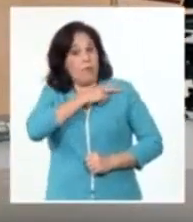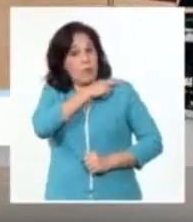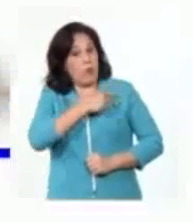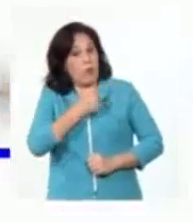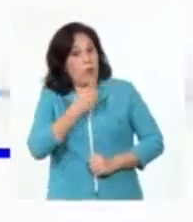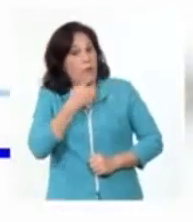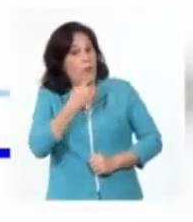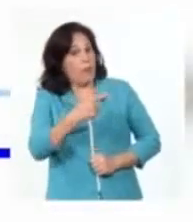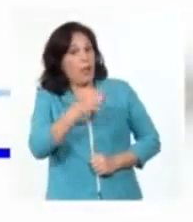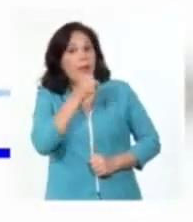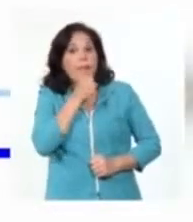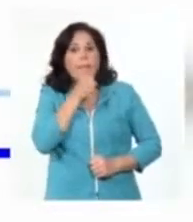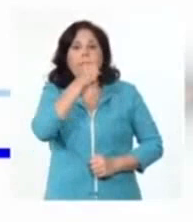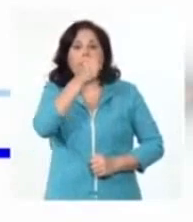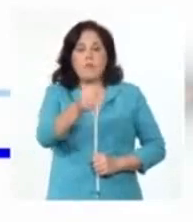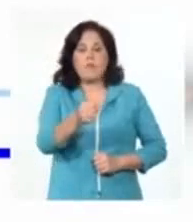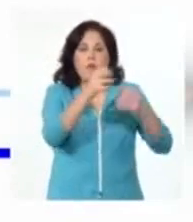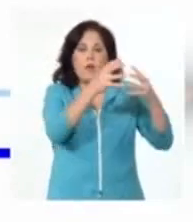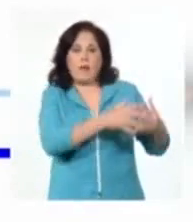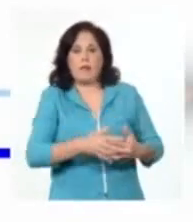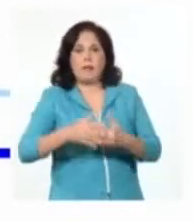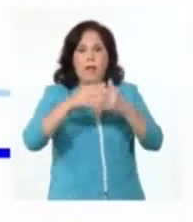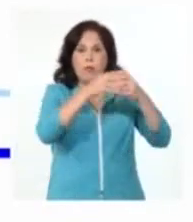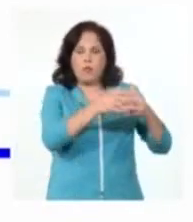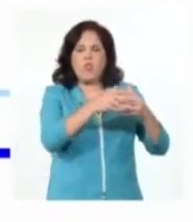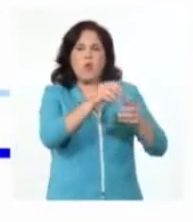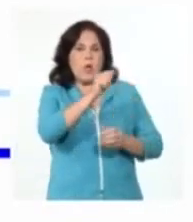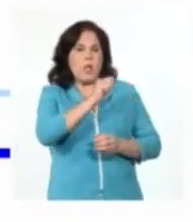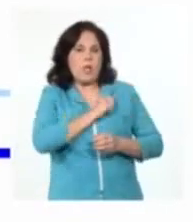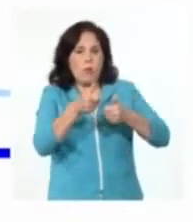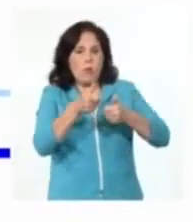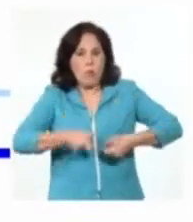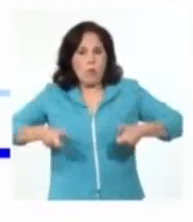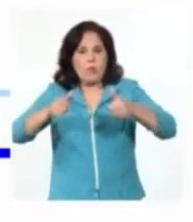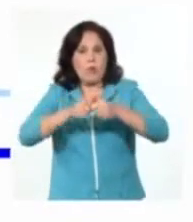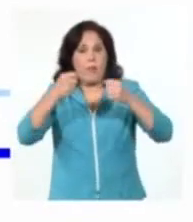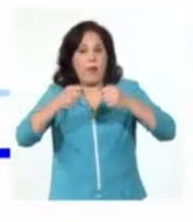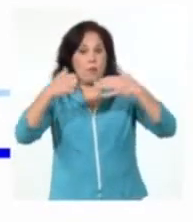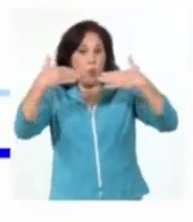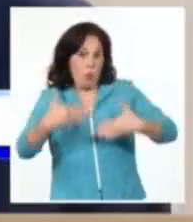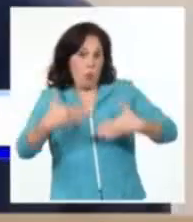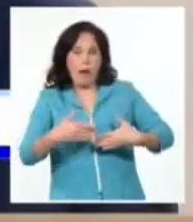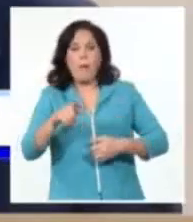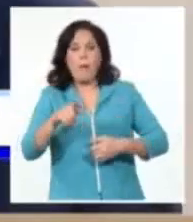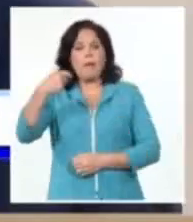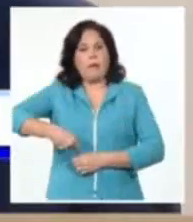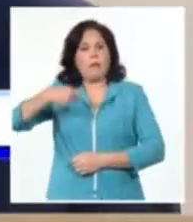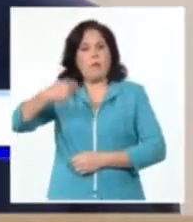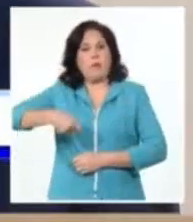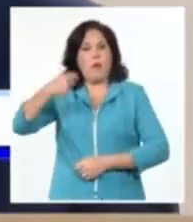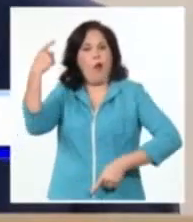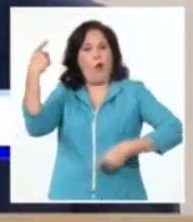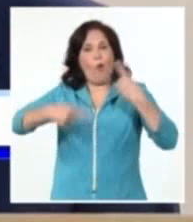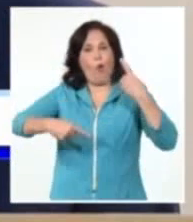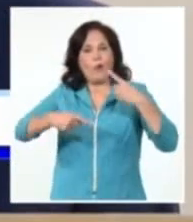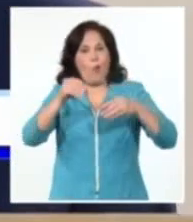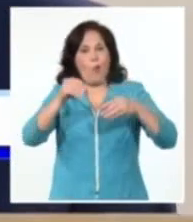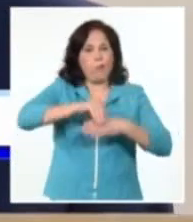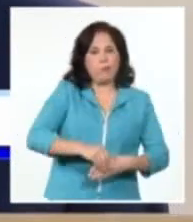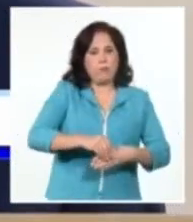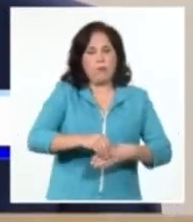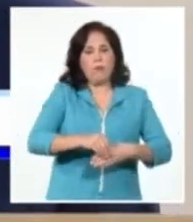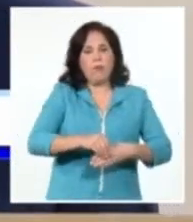también denunció los intentos imperialistas de convertir el Consejo de Derechos Humanos en tribunal contra países que no se subordinan